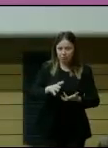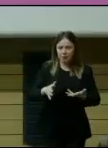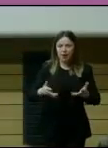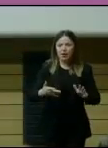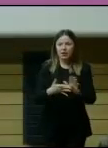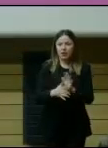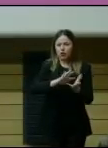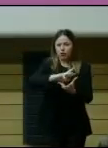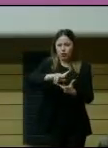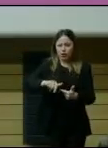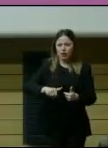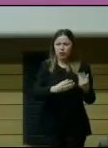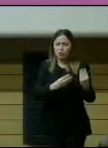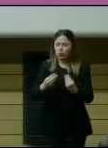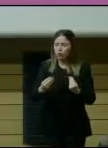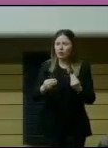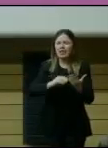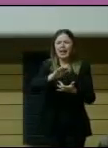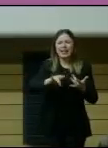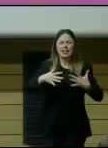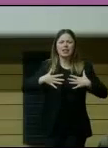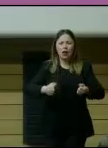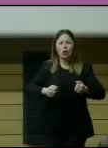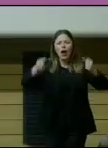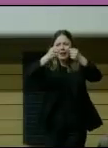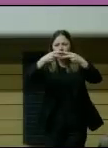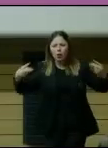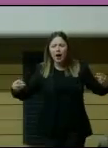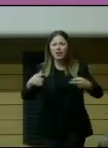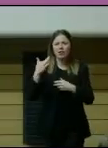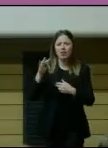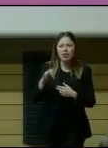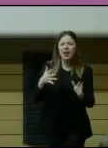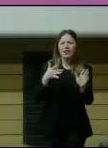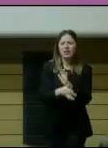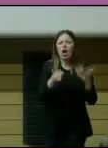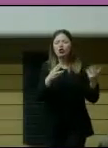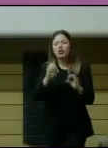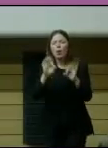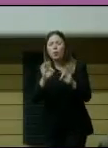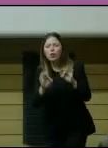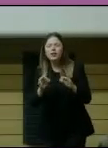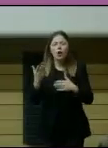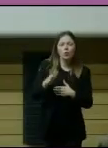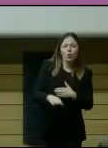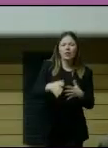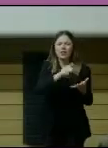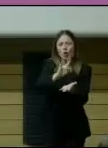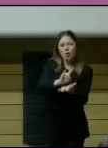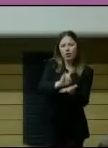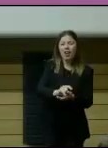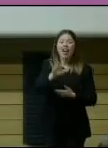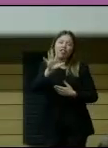rasgos, unas cuantas noticias. La crisis de salud, claro, aquí titulares. El fentanilo ya supone el 81% de las muertes en Nueva